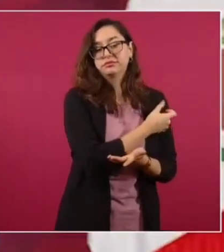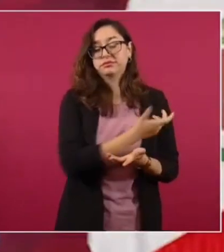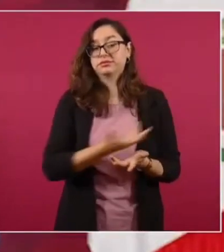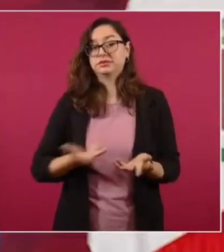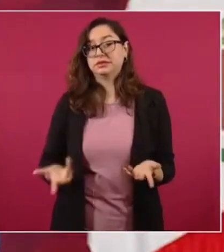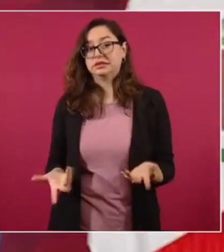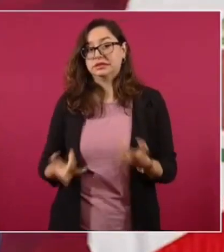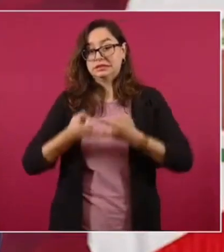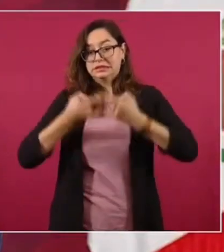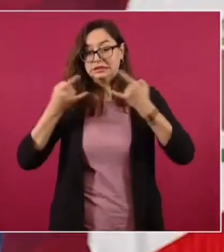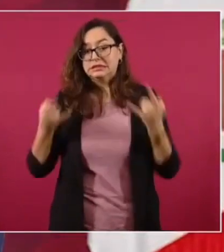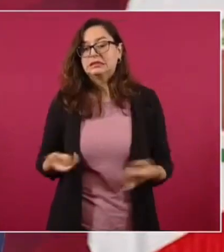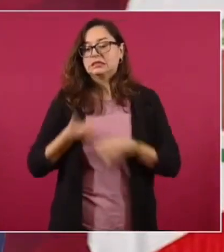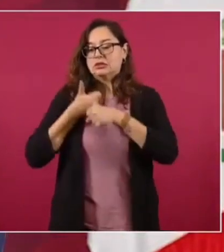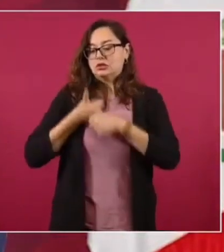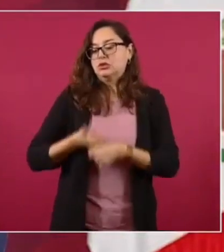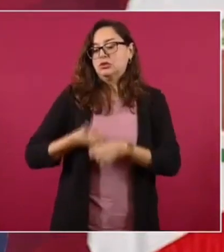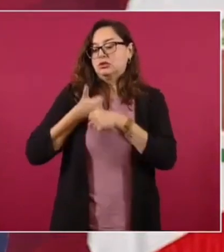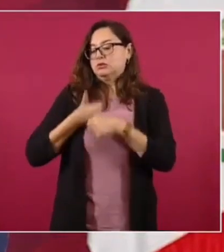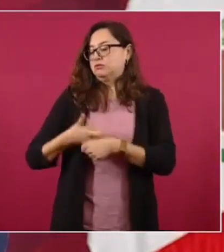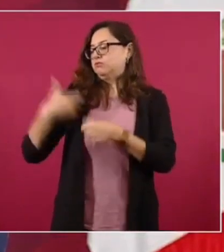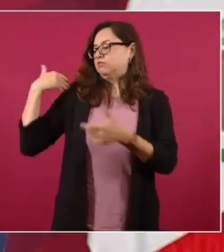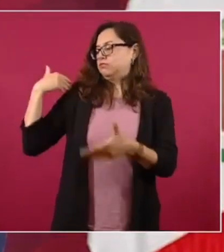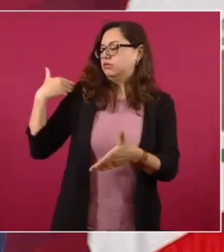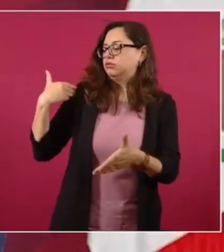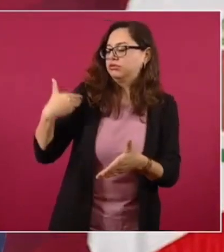Entonces, aún con eso,